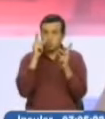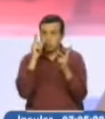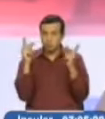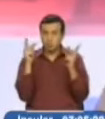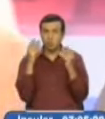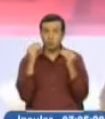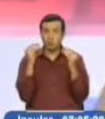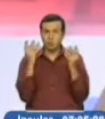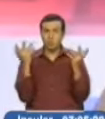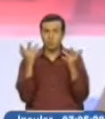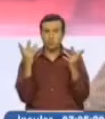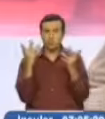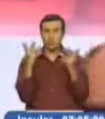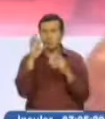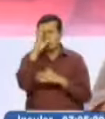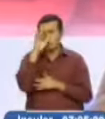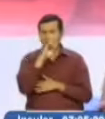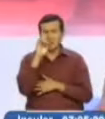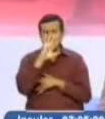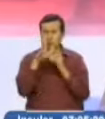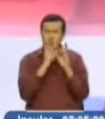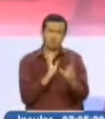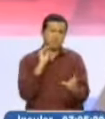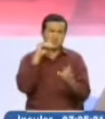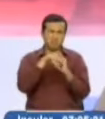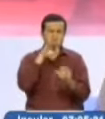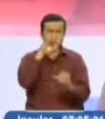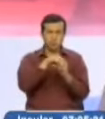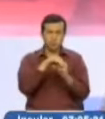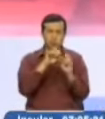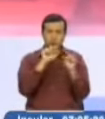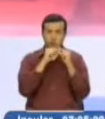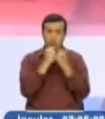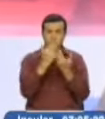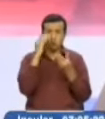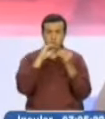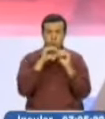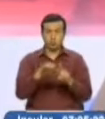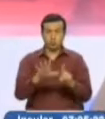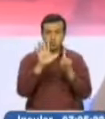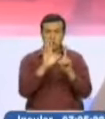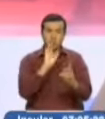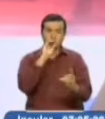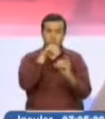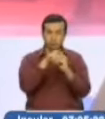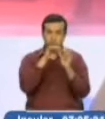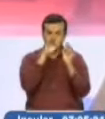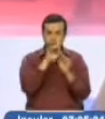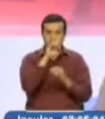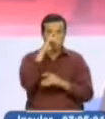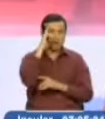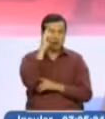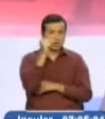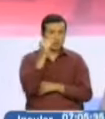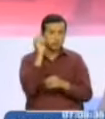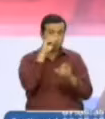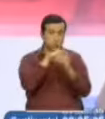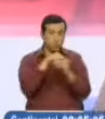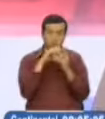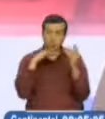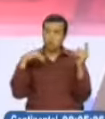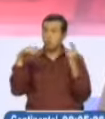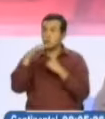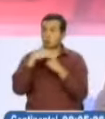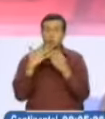fuerte endoso del voto de la derecha en general, es decir, los socialcristianos endosaron su votación a Lasso, y eso muestra que hay un ambiente